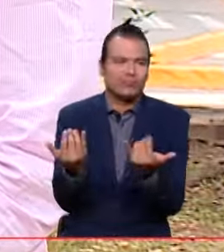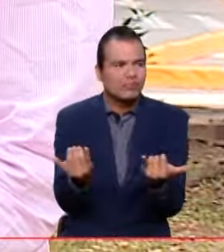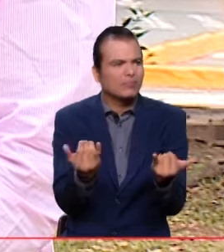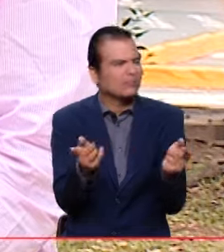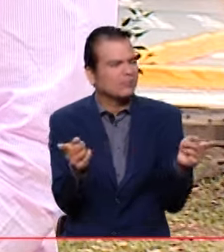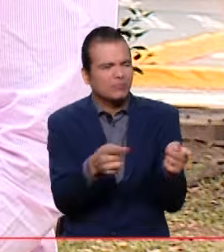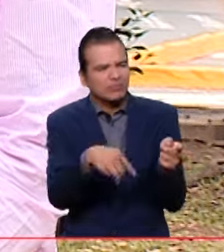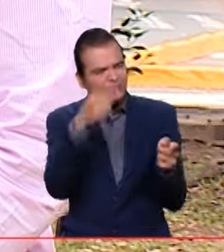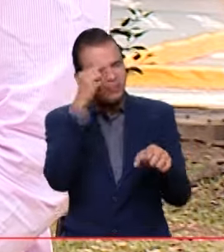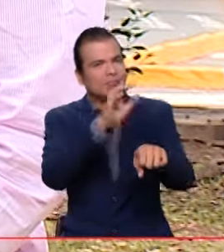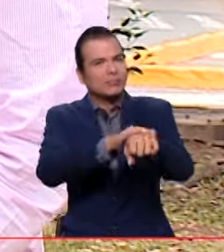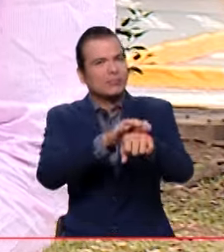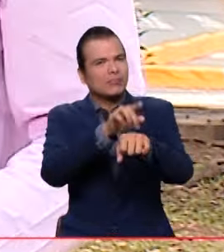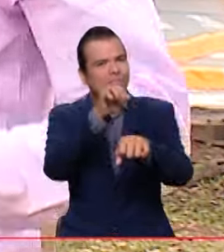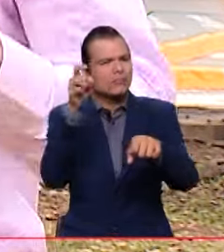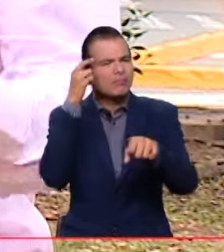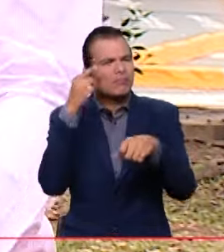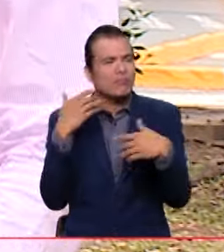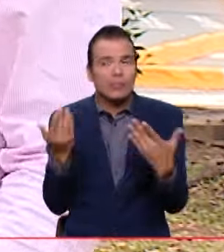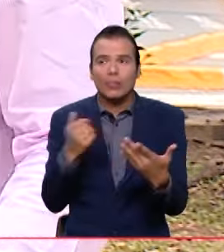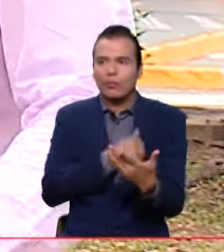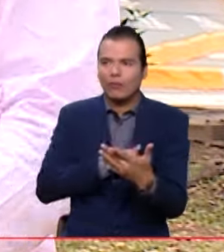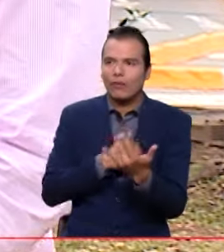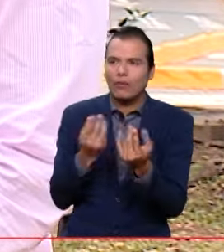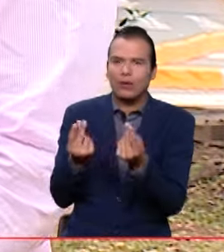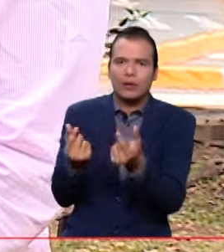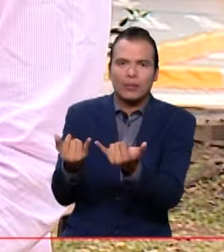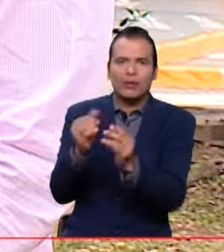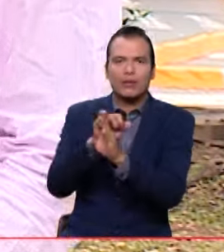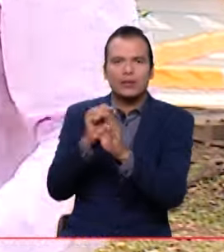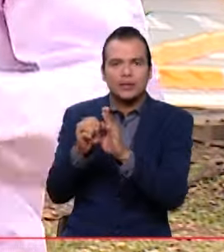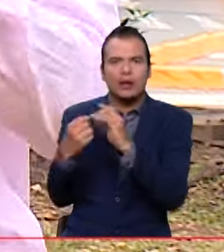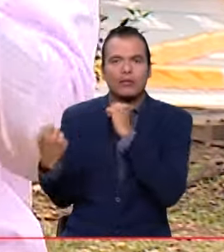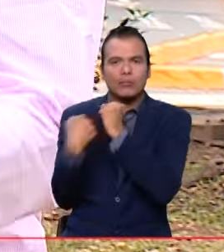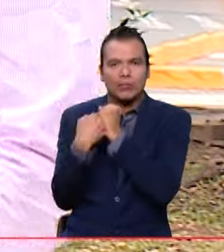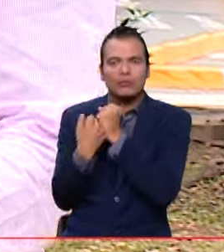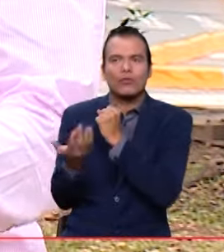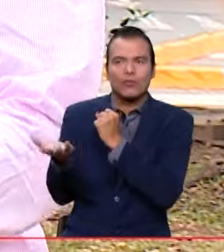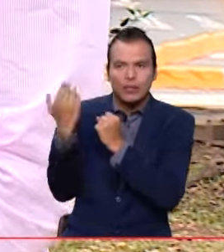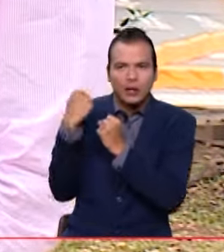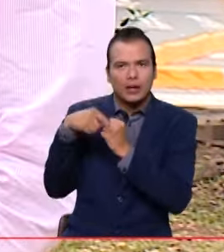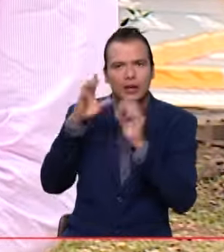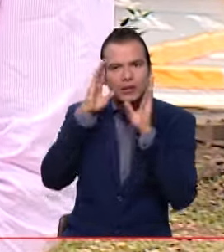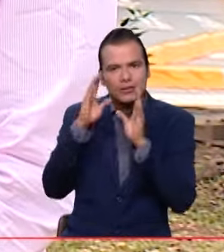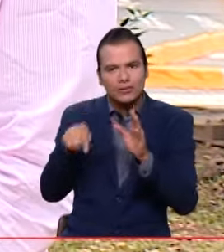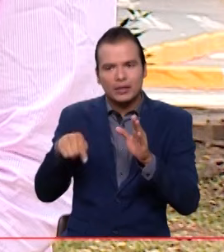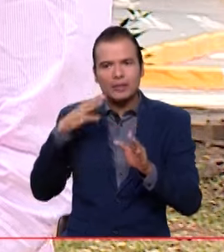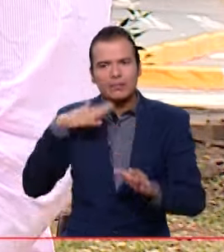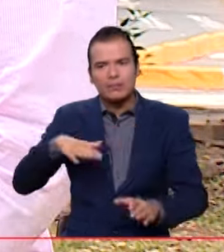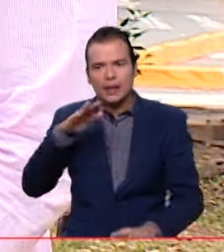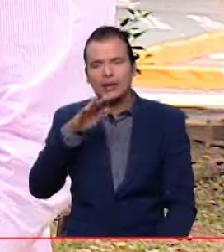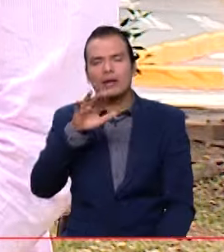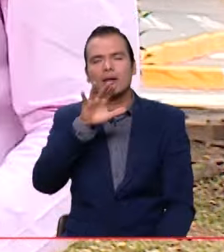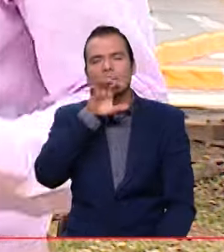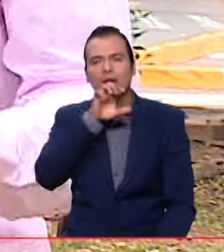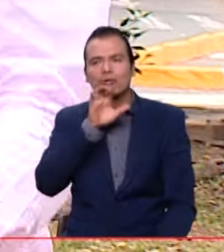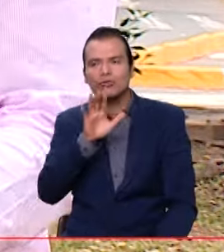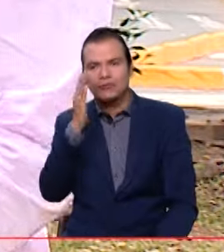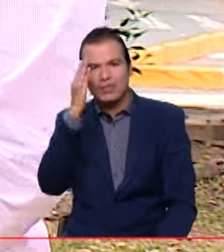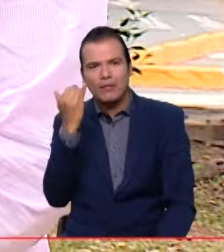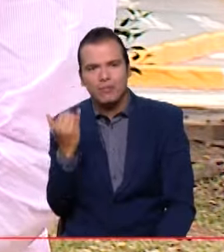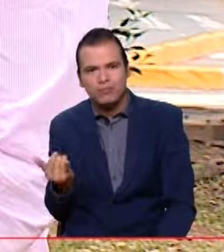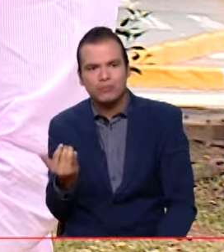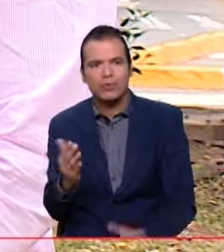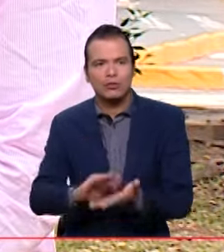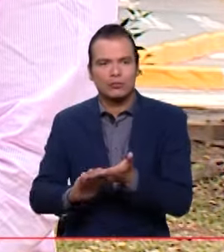Secretaría de Bienestar Social que por favor pues adelantemos la contratación del personal que se requiere y que se haga la intervención en el Parque del Perro, porque realmente no sabemos cuál